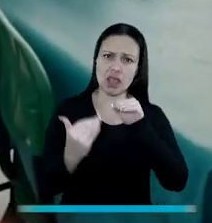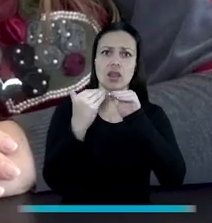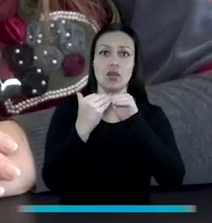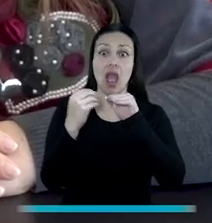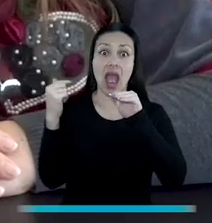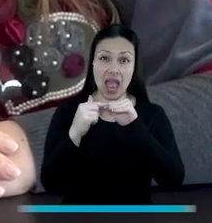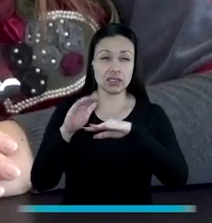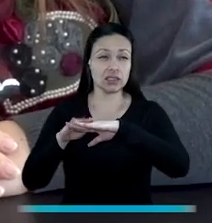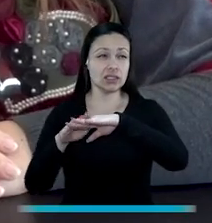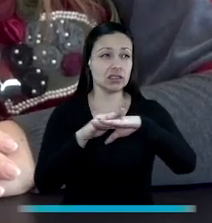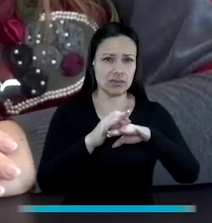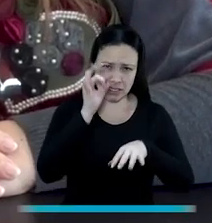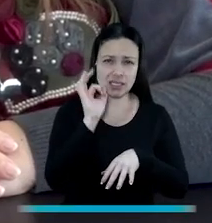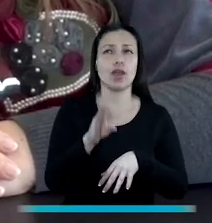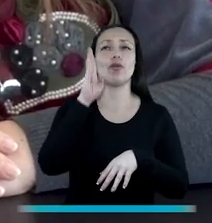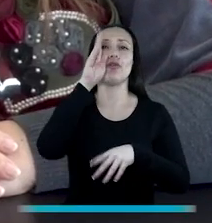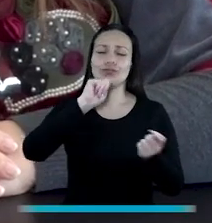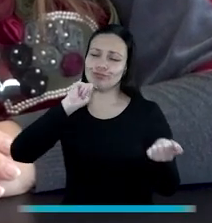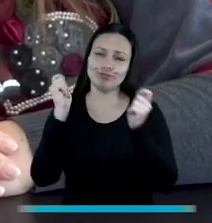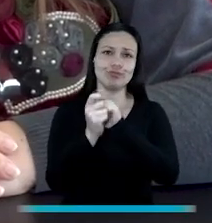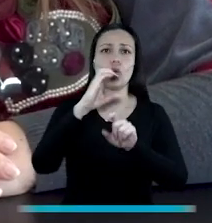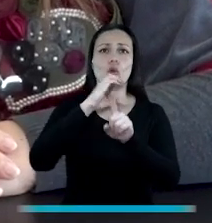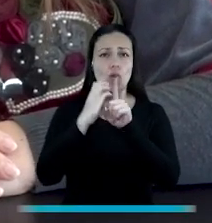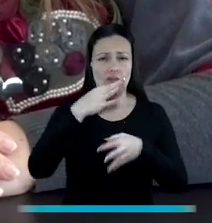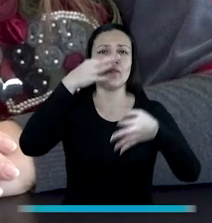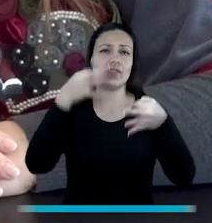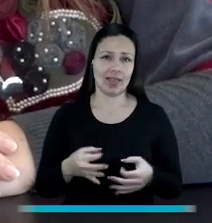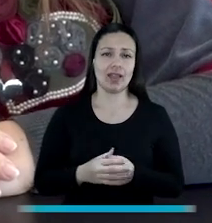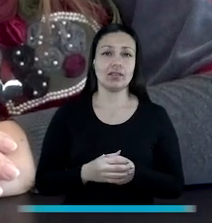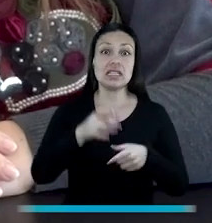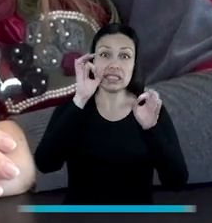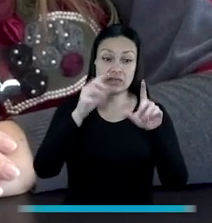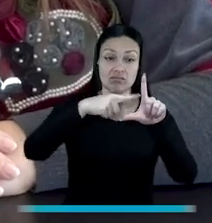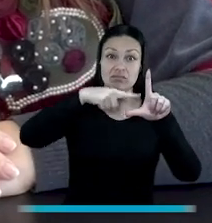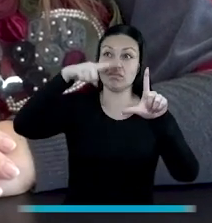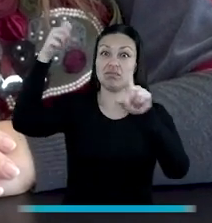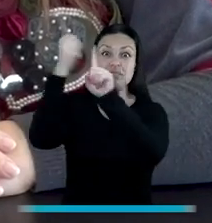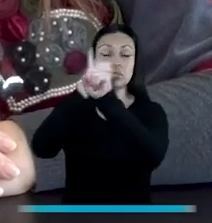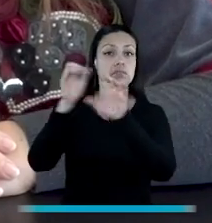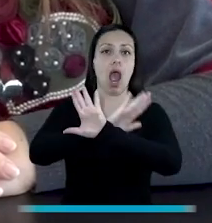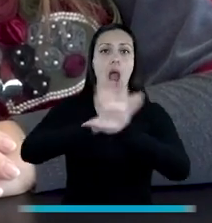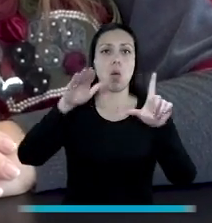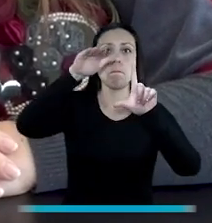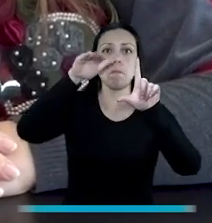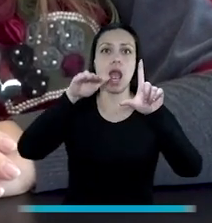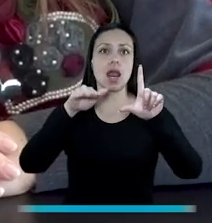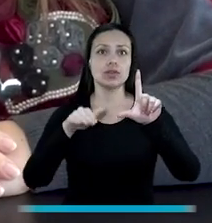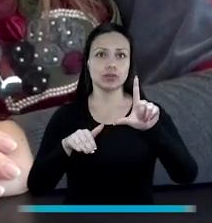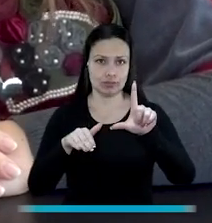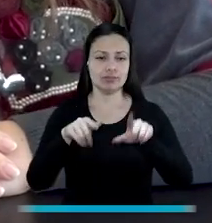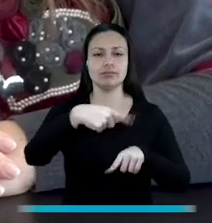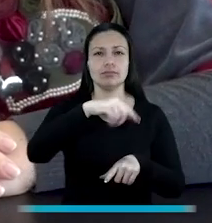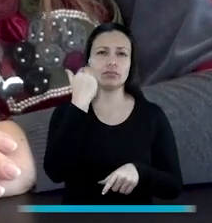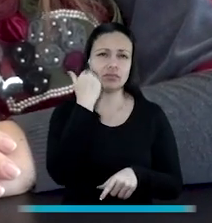forma, seguramente vamos a lograr un cambio cultural muy importante que va a poder de verdad bajar las estadísticas de